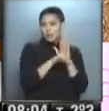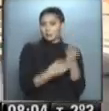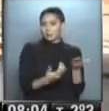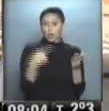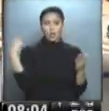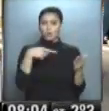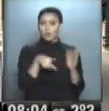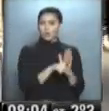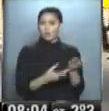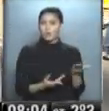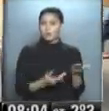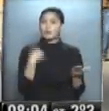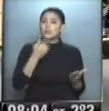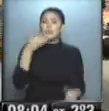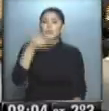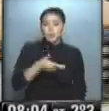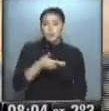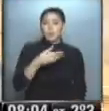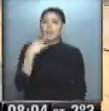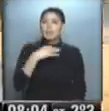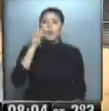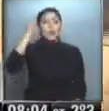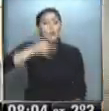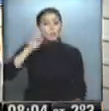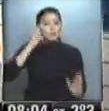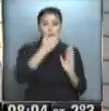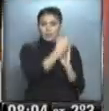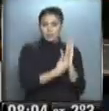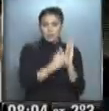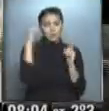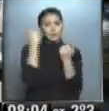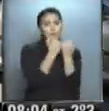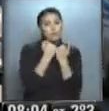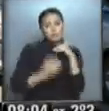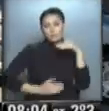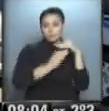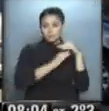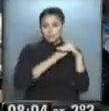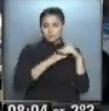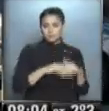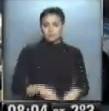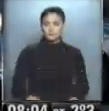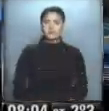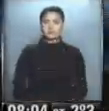está contradiciendo eso. Lo que pedimos es que se cumpla con nuestra ley máxima, nuestro acuerdo máximo de nuestra sociedad.